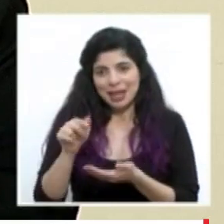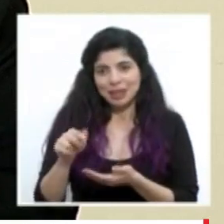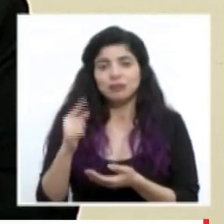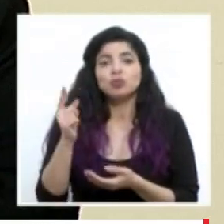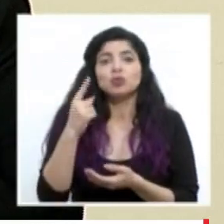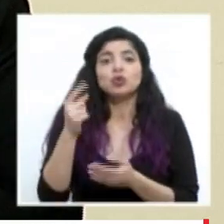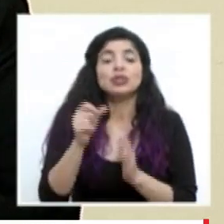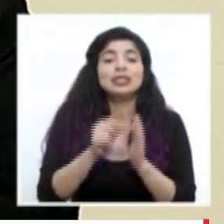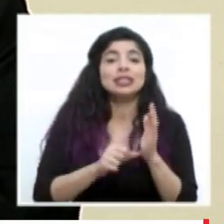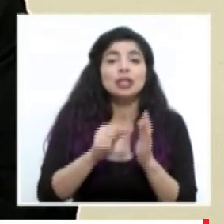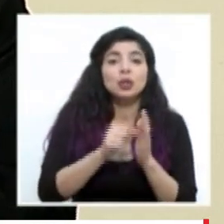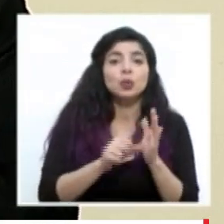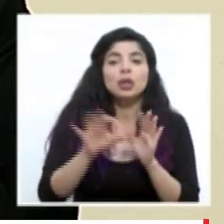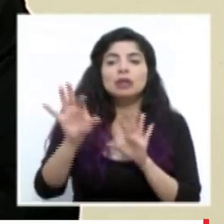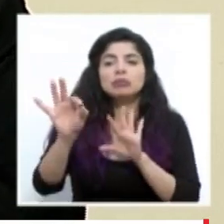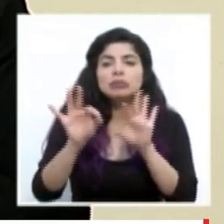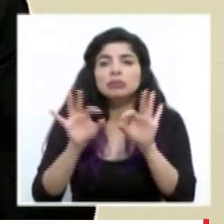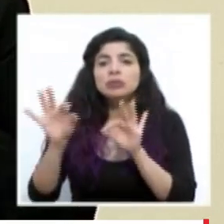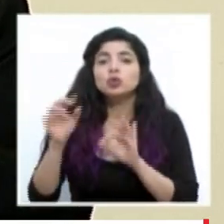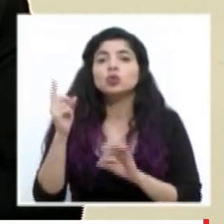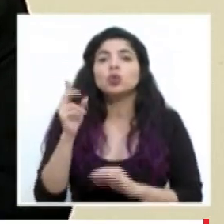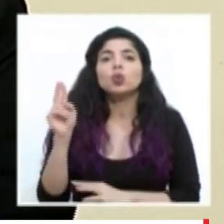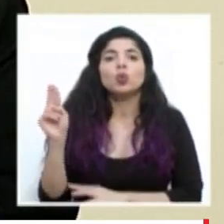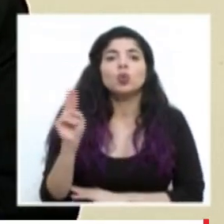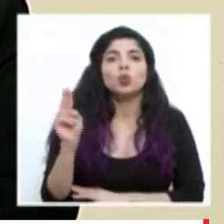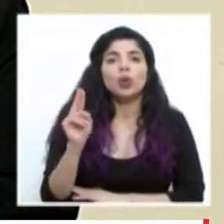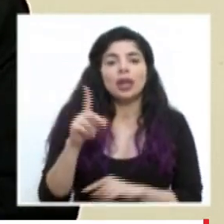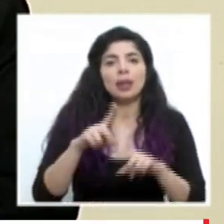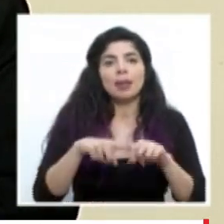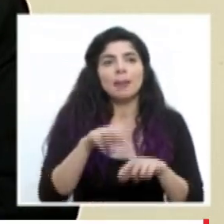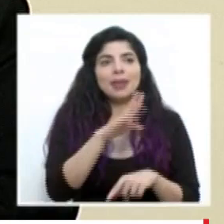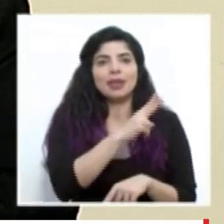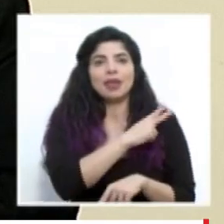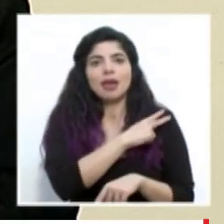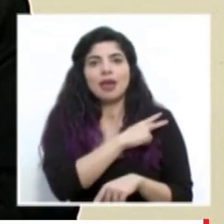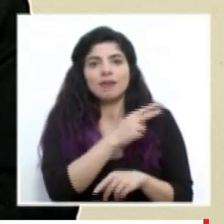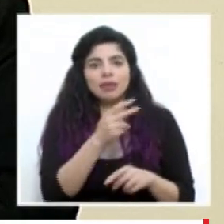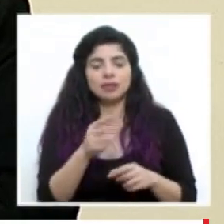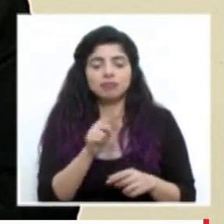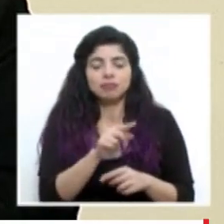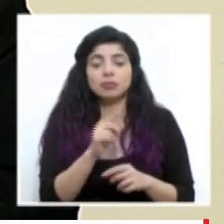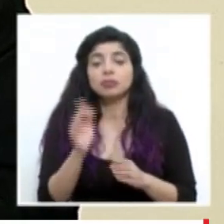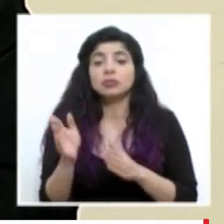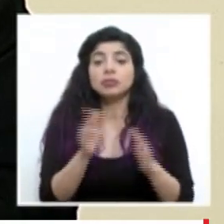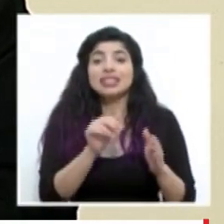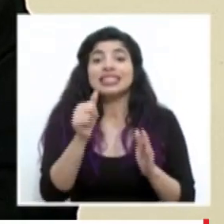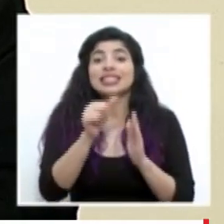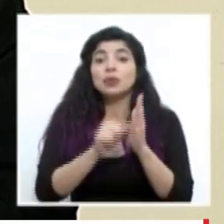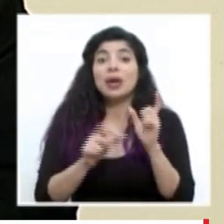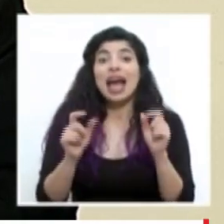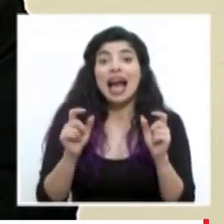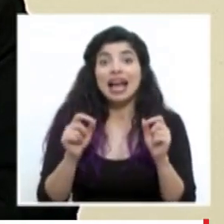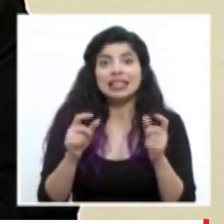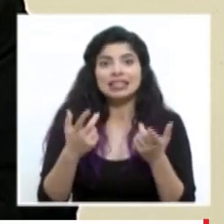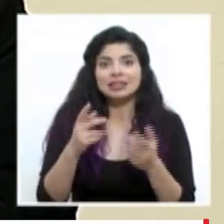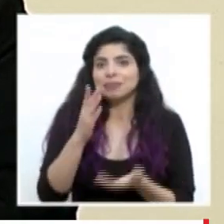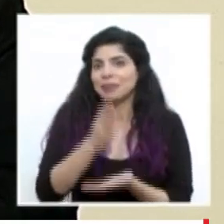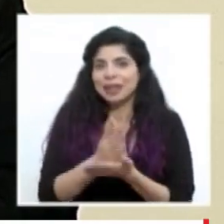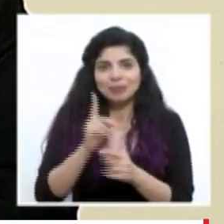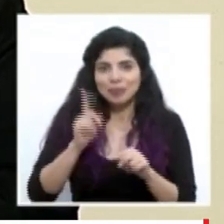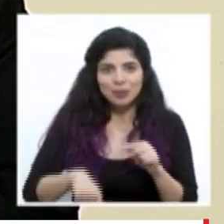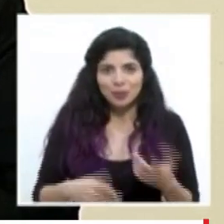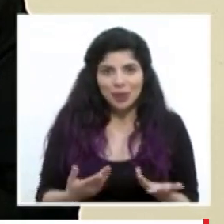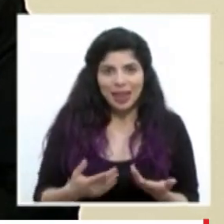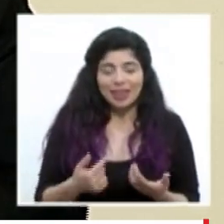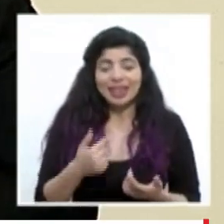Solo se están haciendo cirugías electivas, urgentes, a criterio de las jefaturas de servicio. Hay cirugías de cáncer que no se pueden parar, en